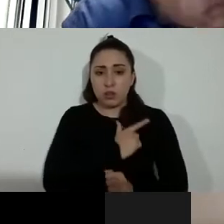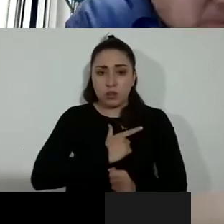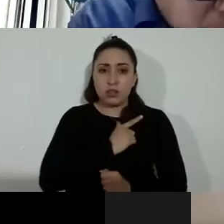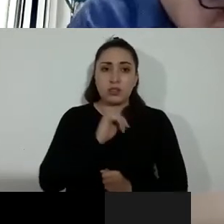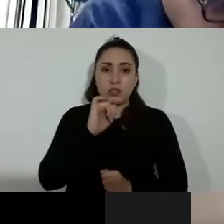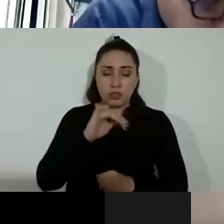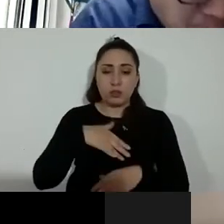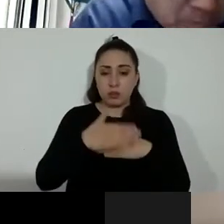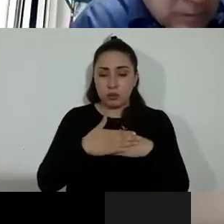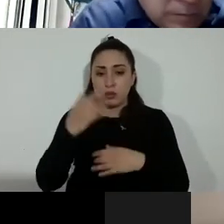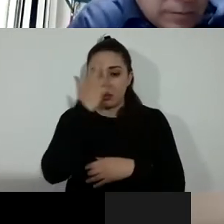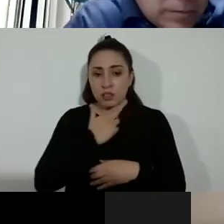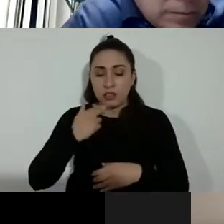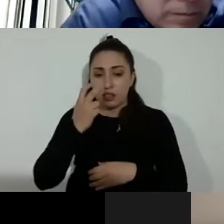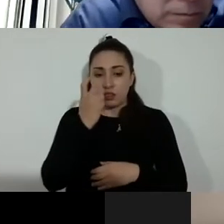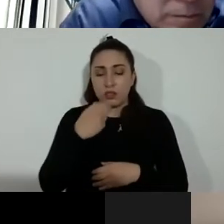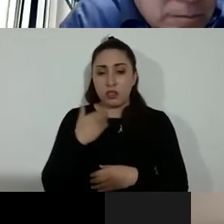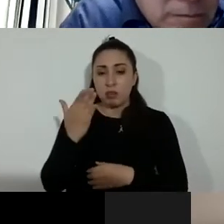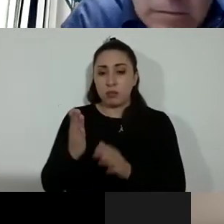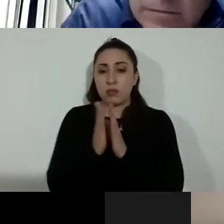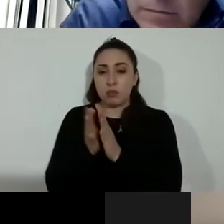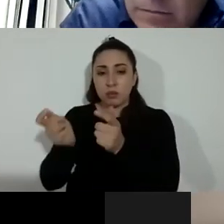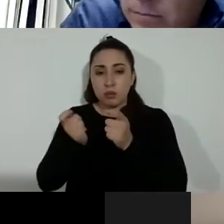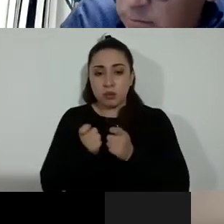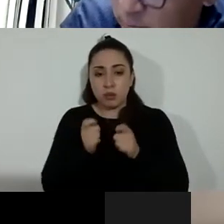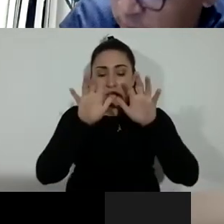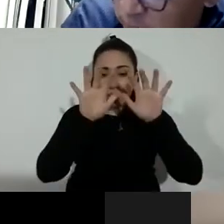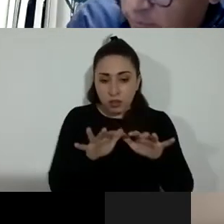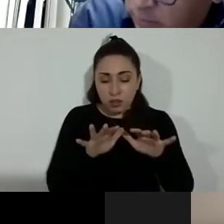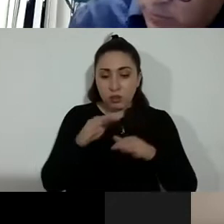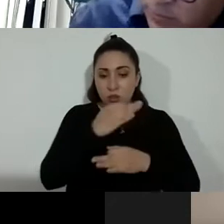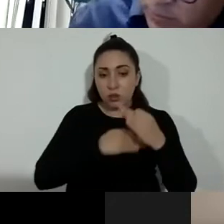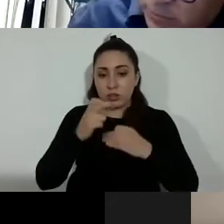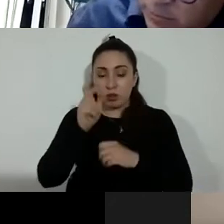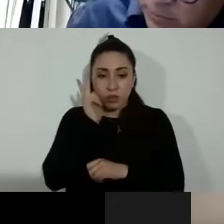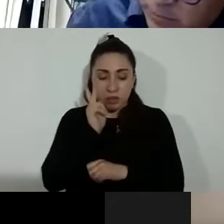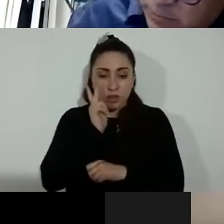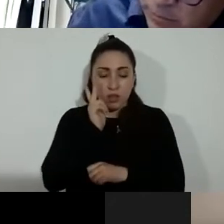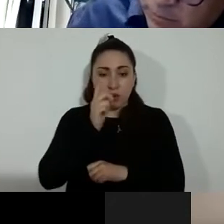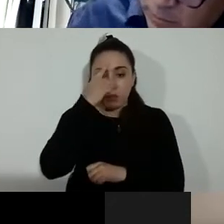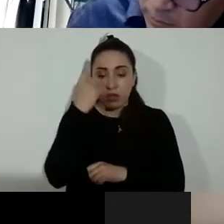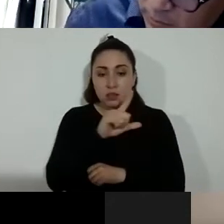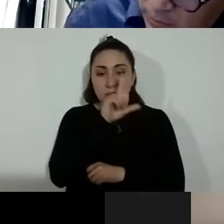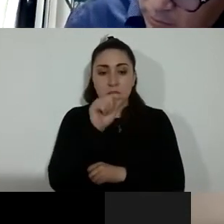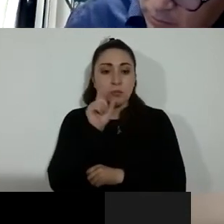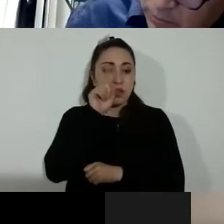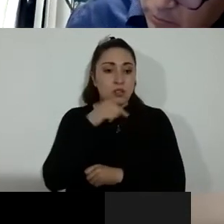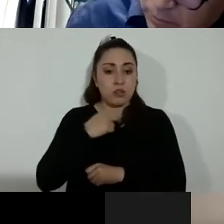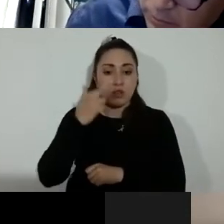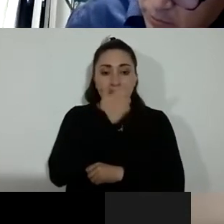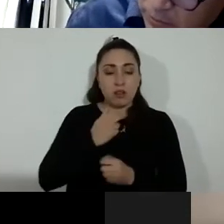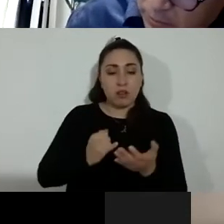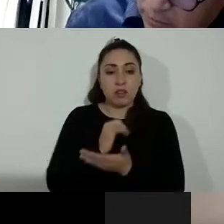el asunto. Le pediría, por favor, que me haga la solicitud con el acompañamiento de